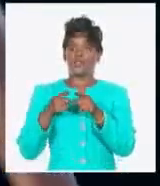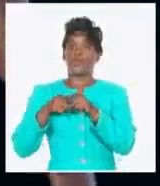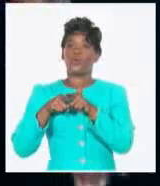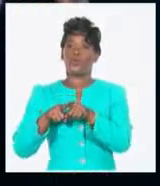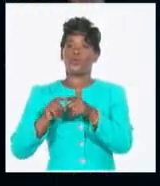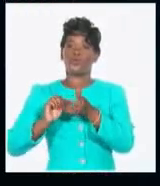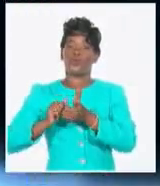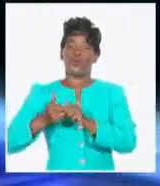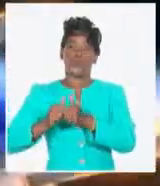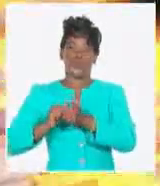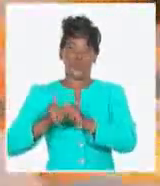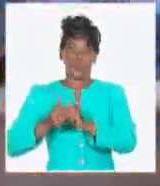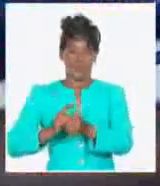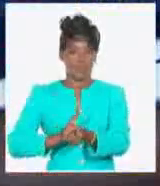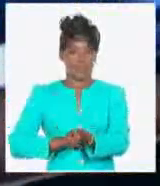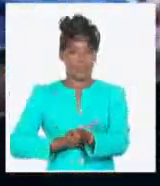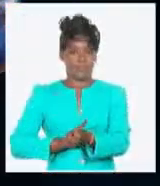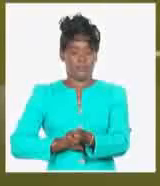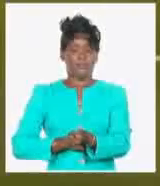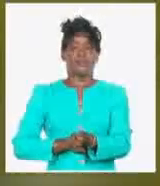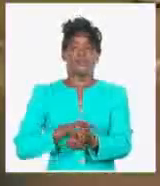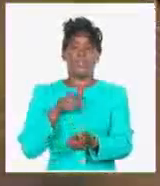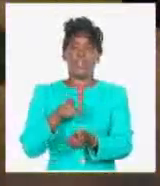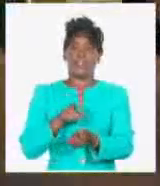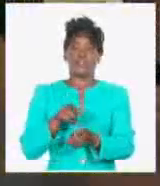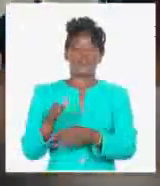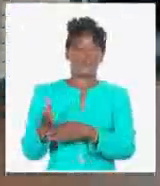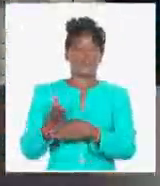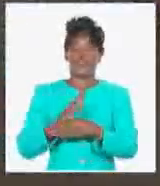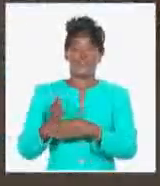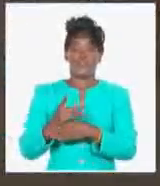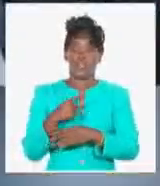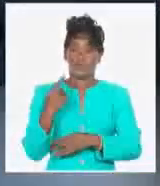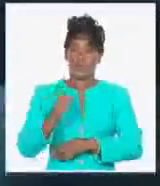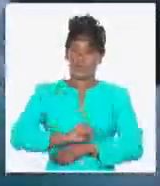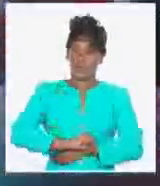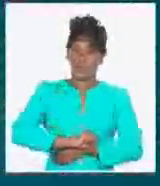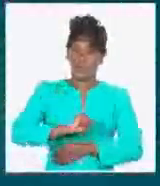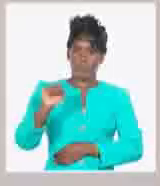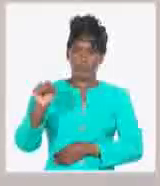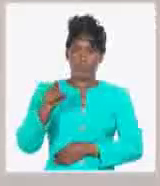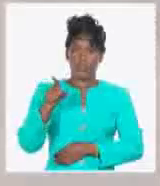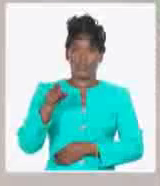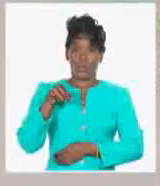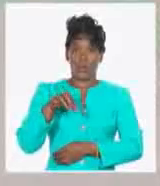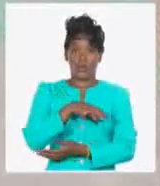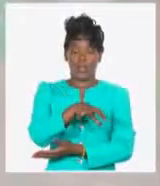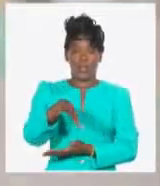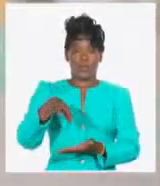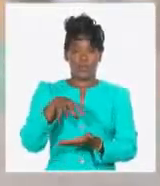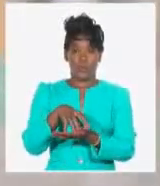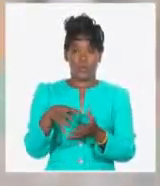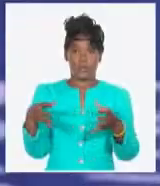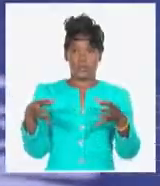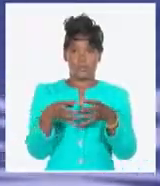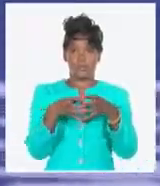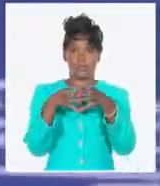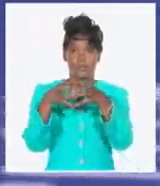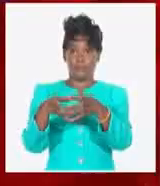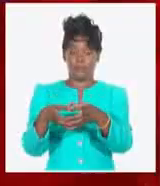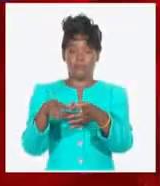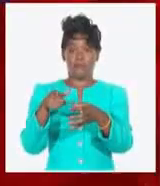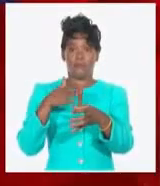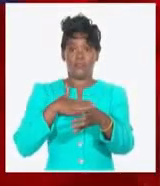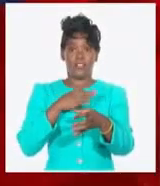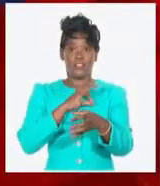este pueblo, encara el reto de Santiago de Chile y a ellos, nuestros atletas, la patria os